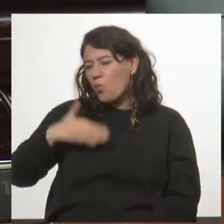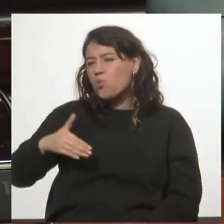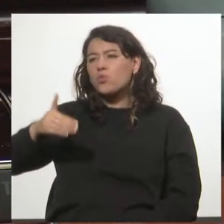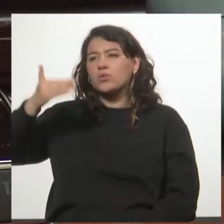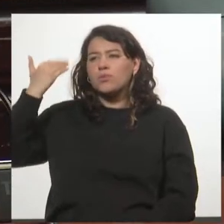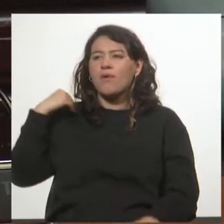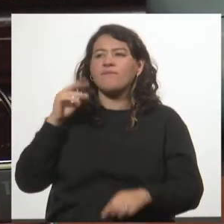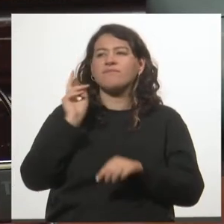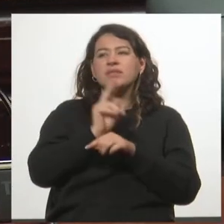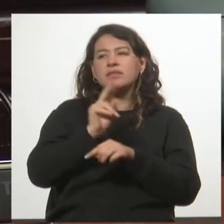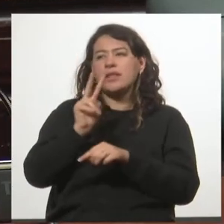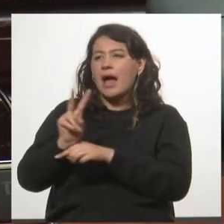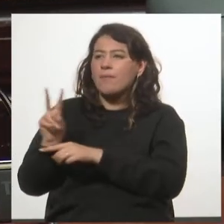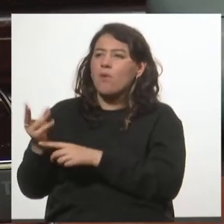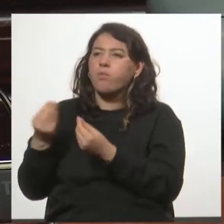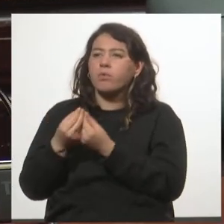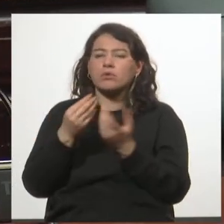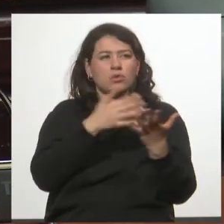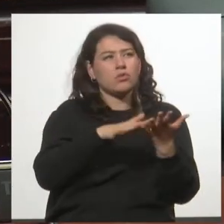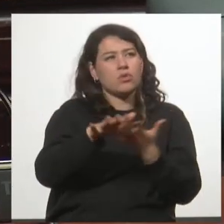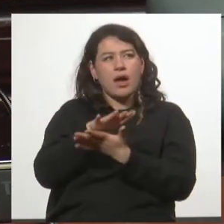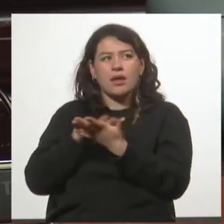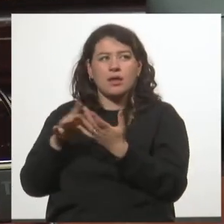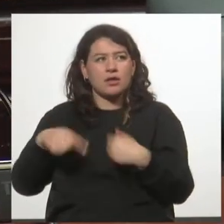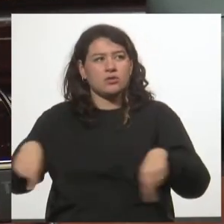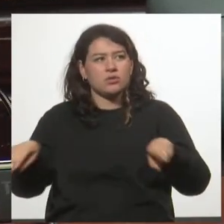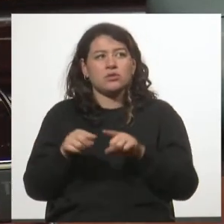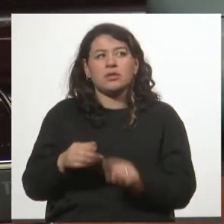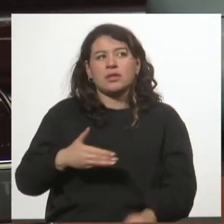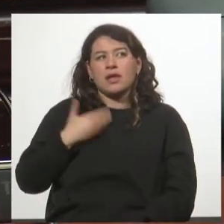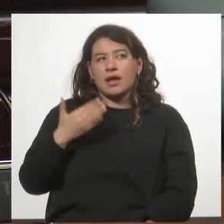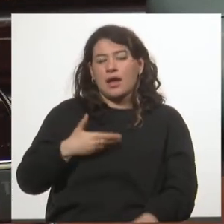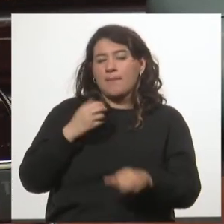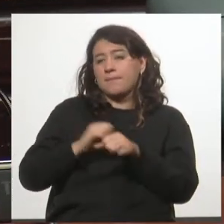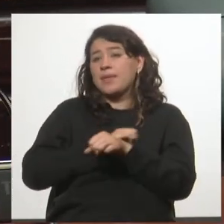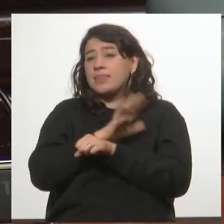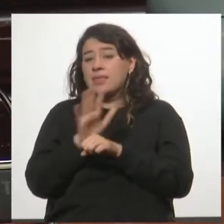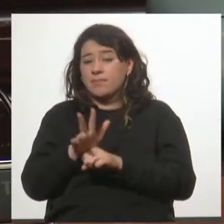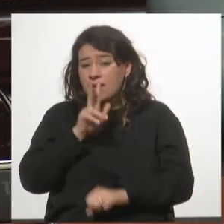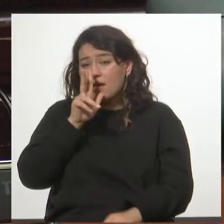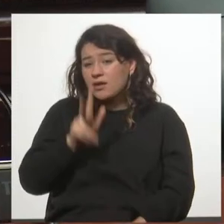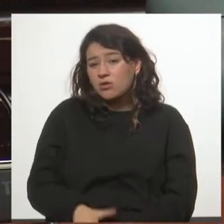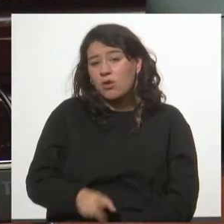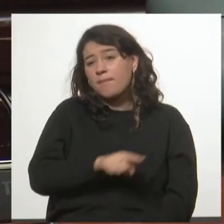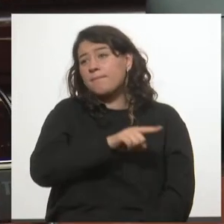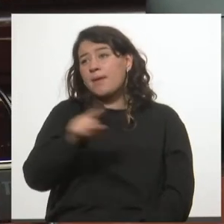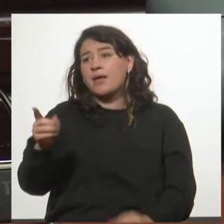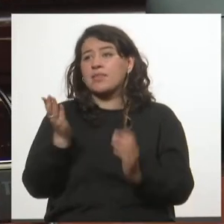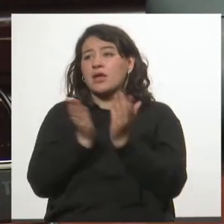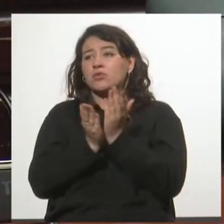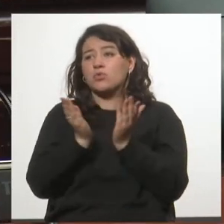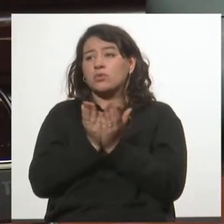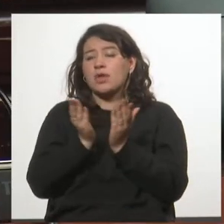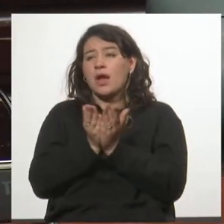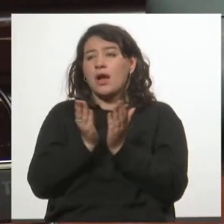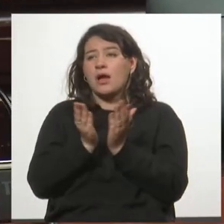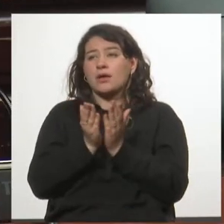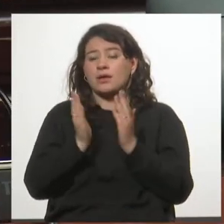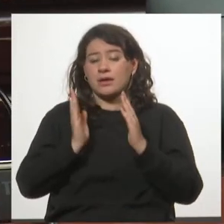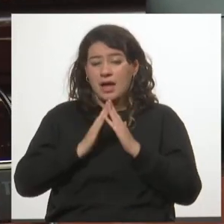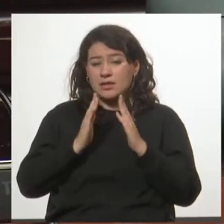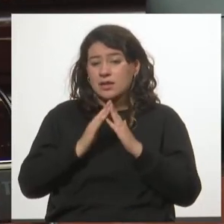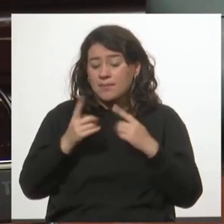visitando muchas localidades que se quejaban de que en la pandemia sus hijos los mandaban a estudiar desde la casa y no